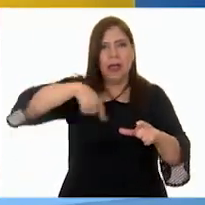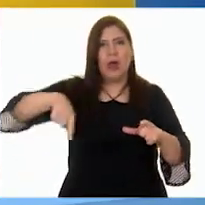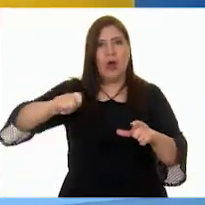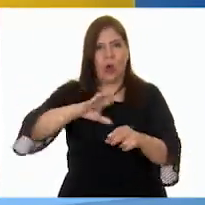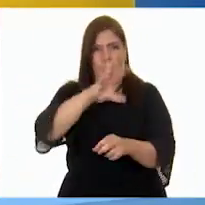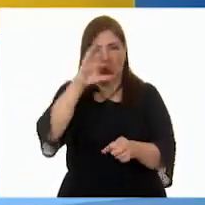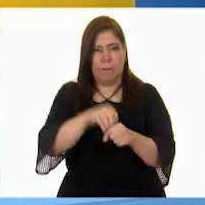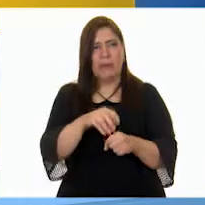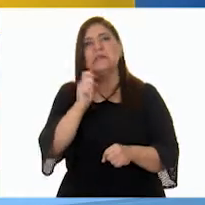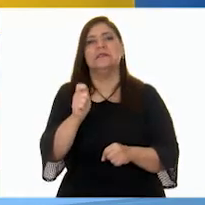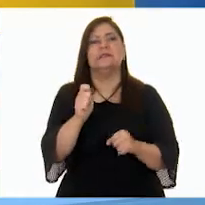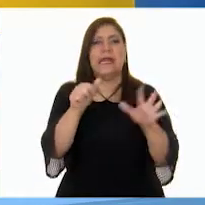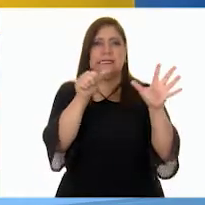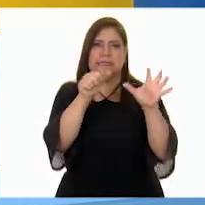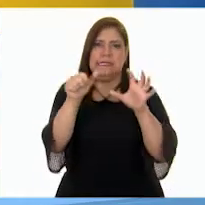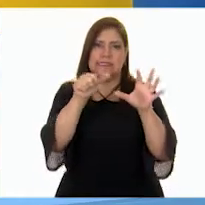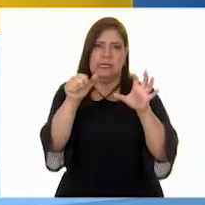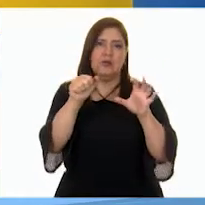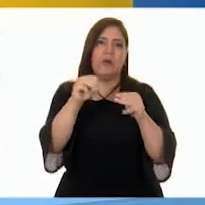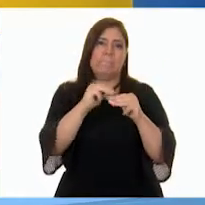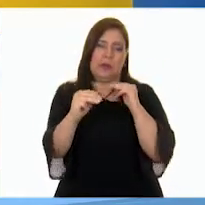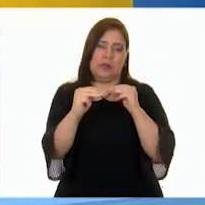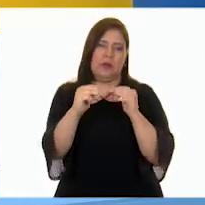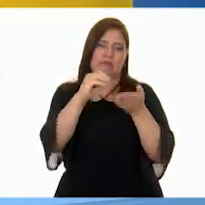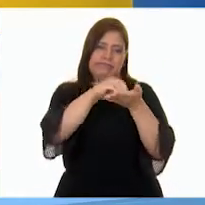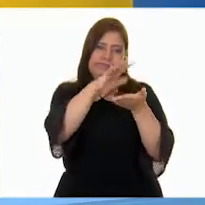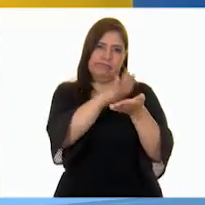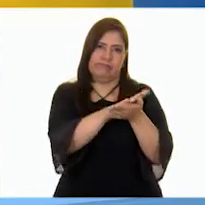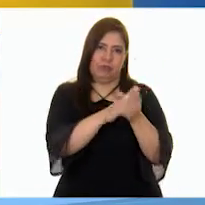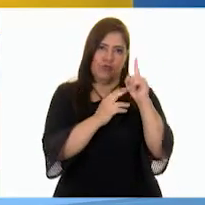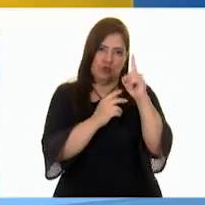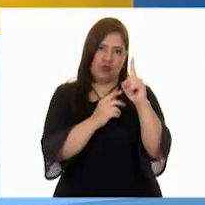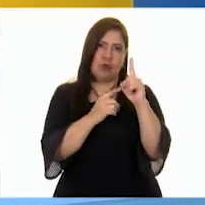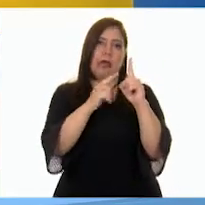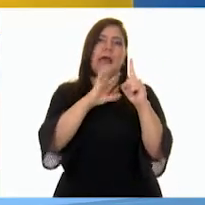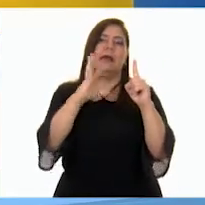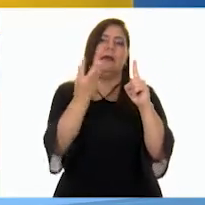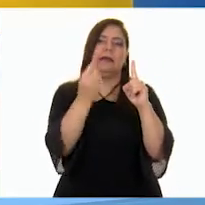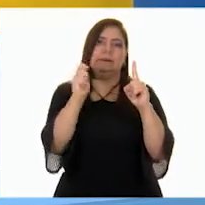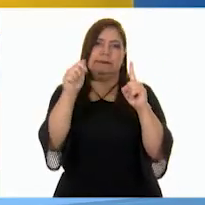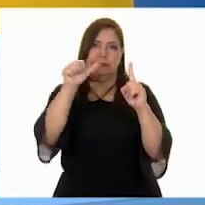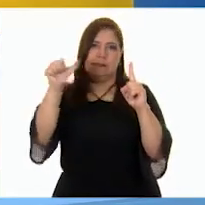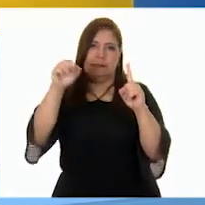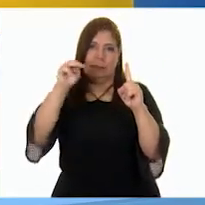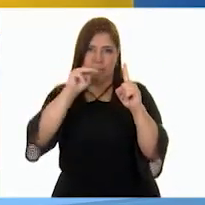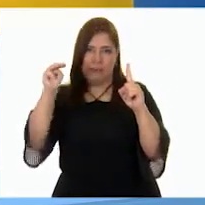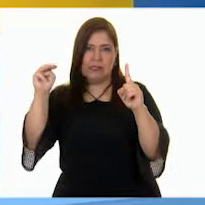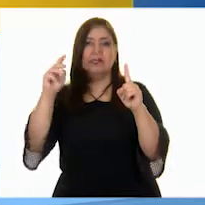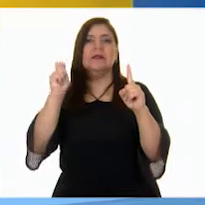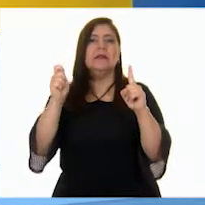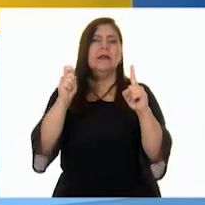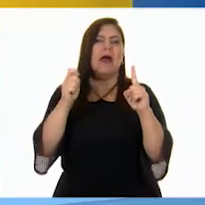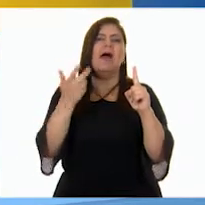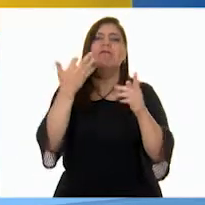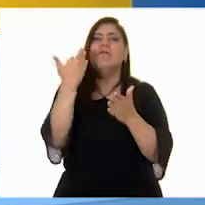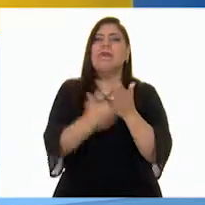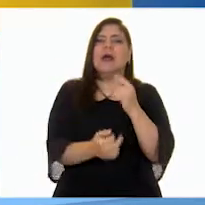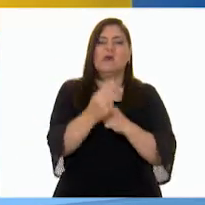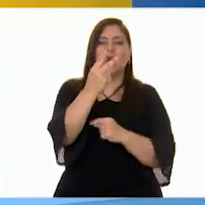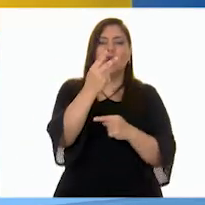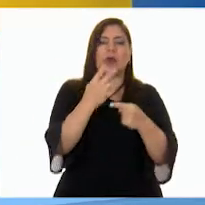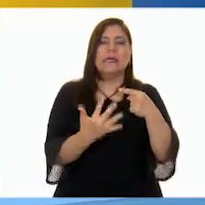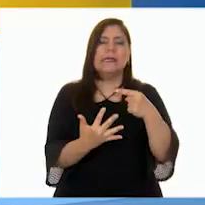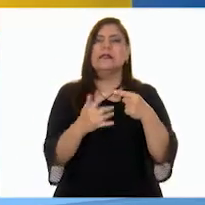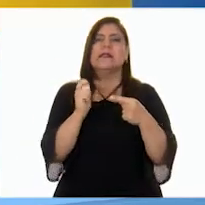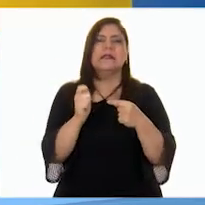ahí recorre 600 metros. ¿Sí? ¿No? Uh-huh. Ahora nos falta saber cuánto es 2/5 partes de 600.